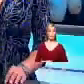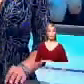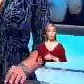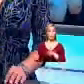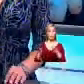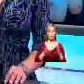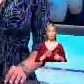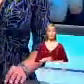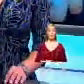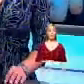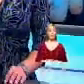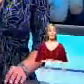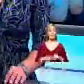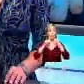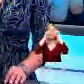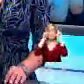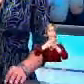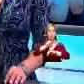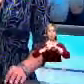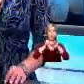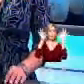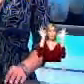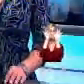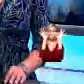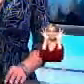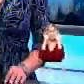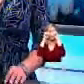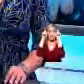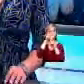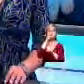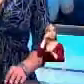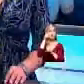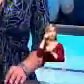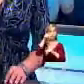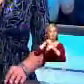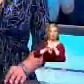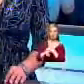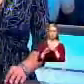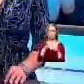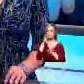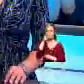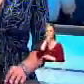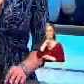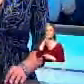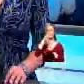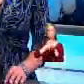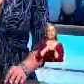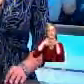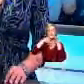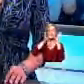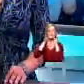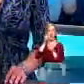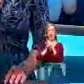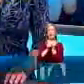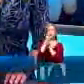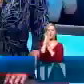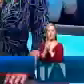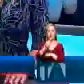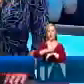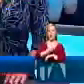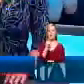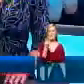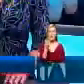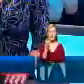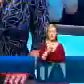La Corporación Nacional de Electricidad, empresa pública intervenida desde inicios de diciembre, ha tenido 11 gerentes en solo 2 años. A la